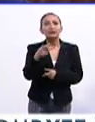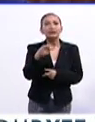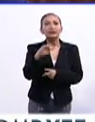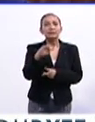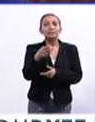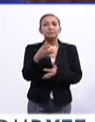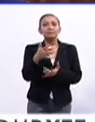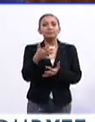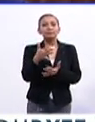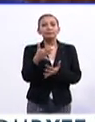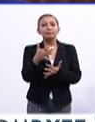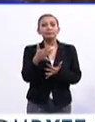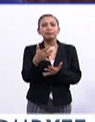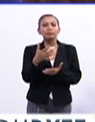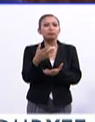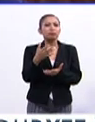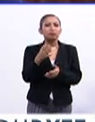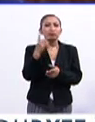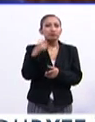y